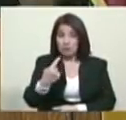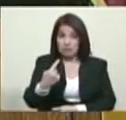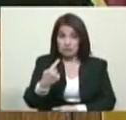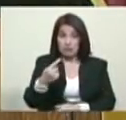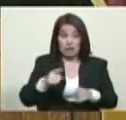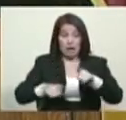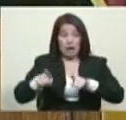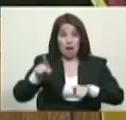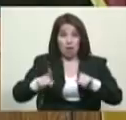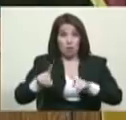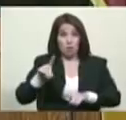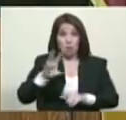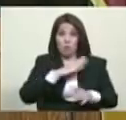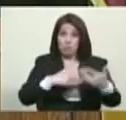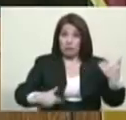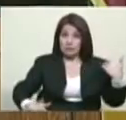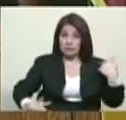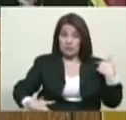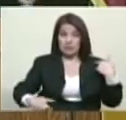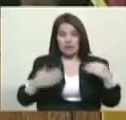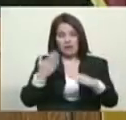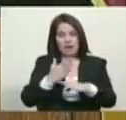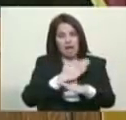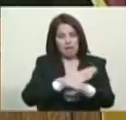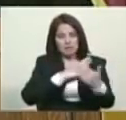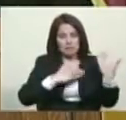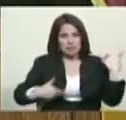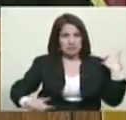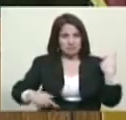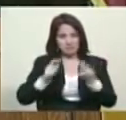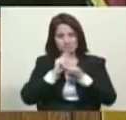actuales, como también algunos expresidentes ya se cambiaron,